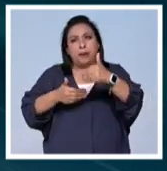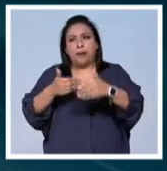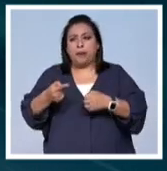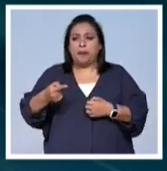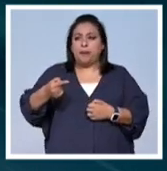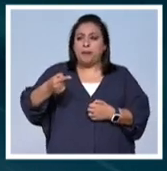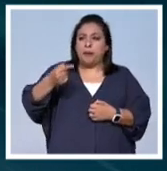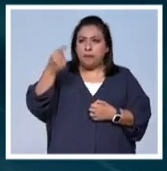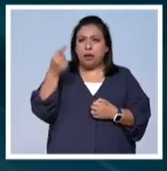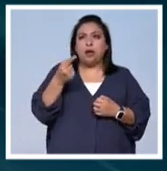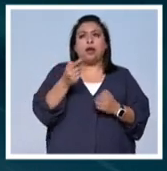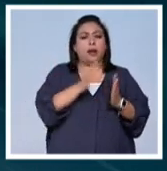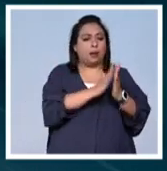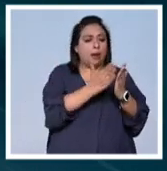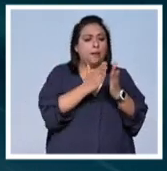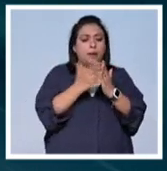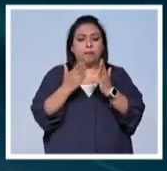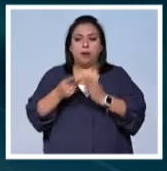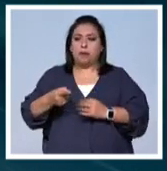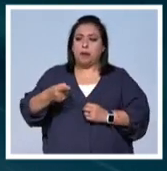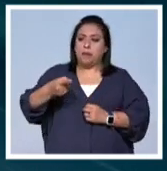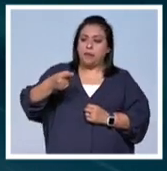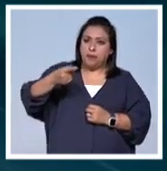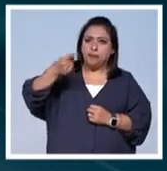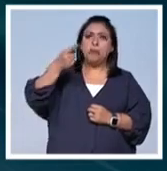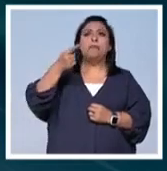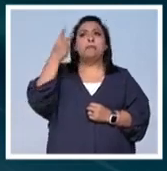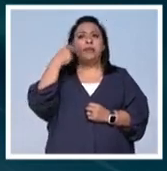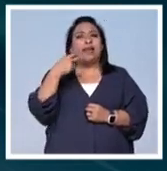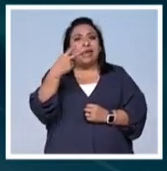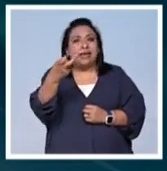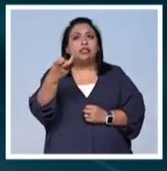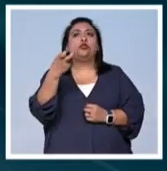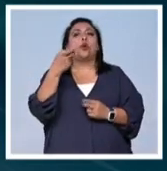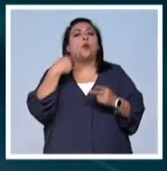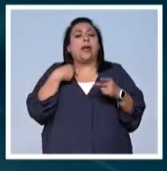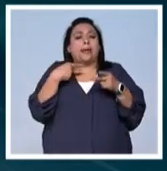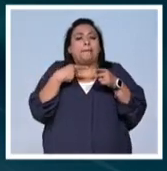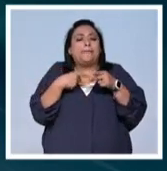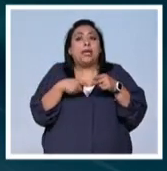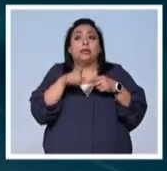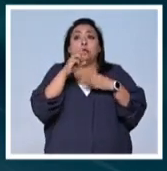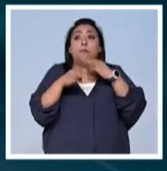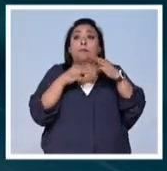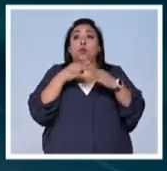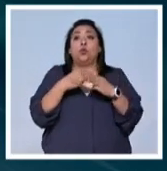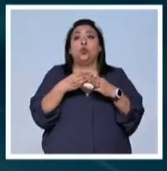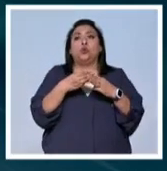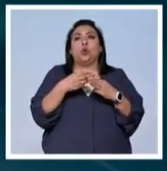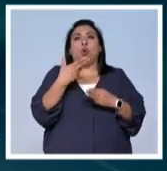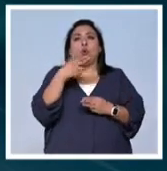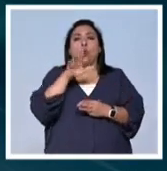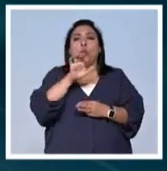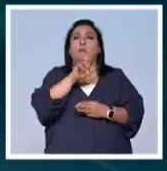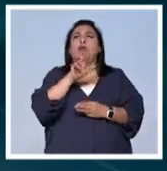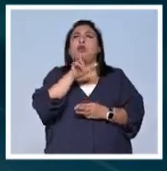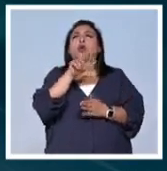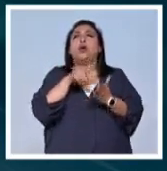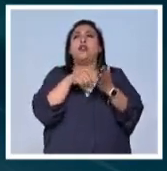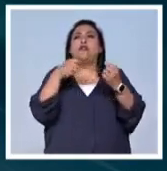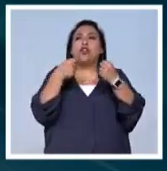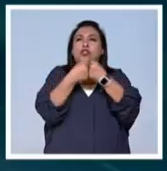va creciendo conforme van pasando todos los volúmenes y es un viaje Justo a eso ese es un viaje iniciático mundo umbro se desarrolla en la frontera